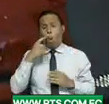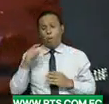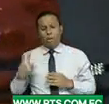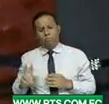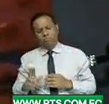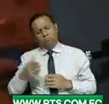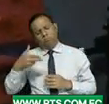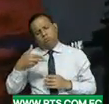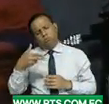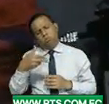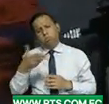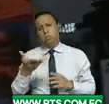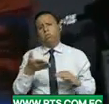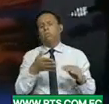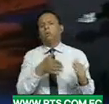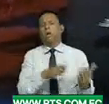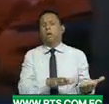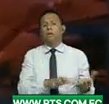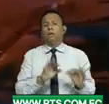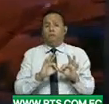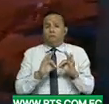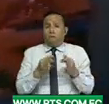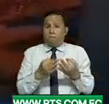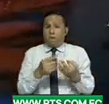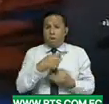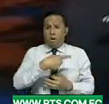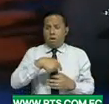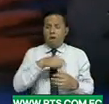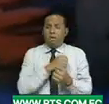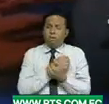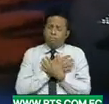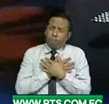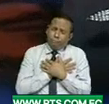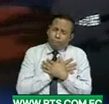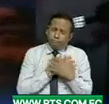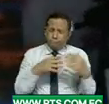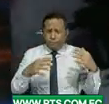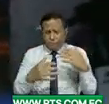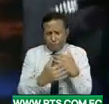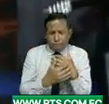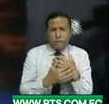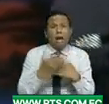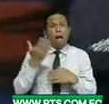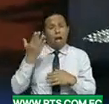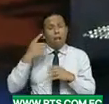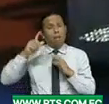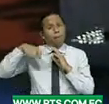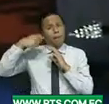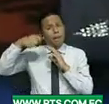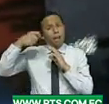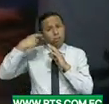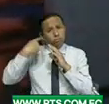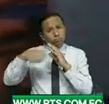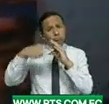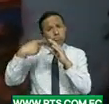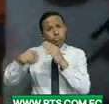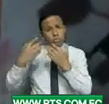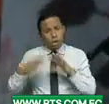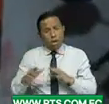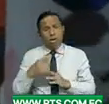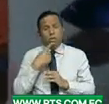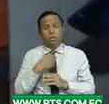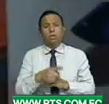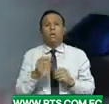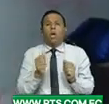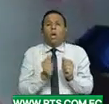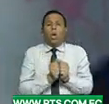familiares abrazándose. Ellos, según algunos videos que se han difundido, han estado también junto al